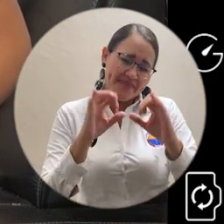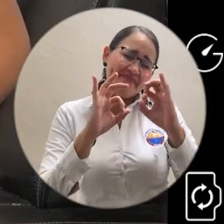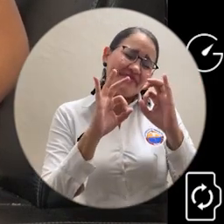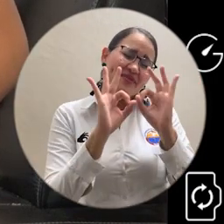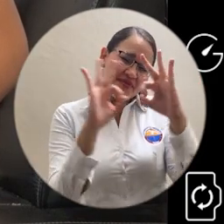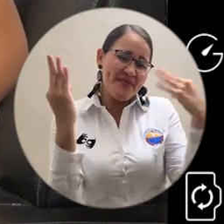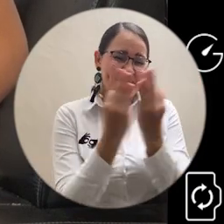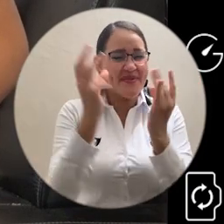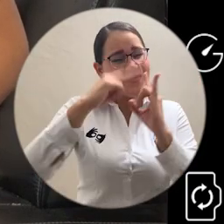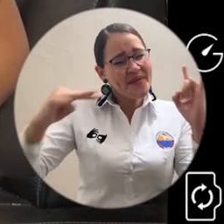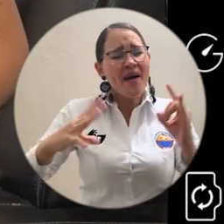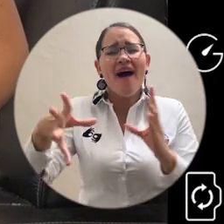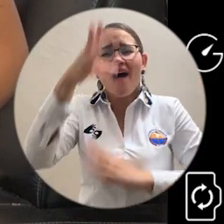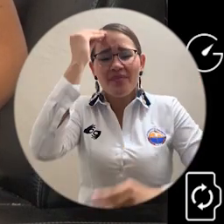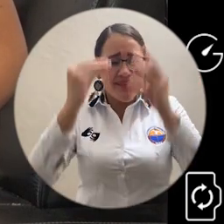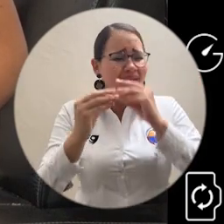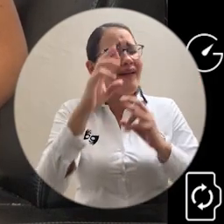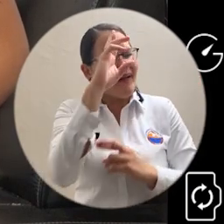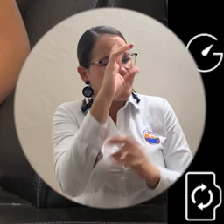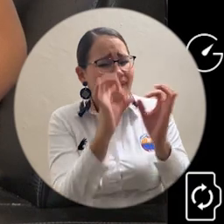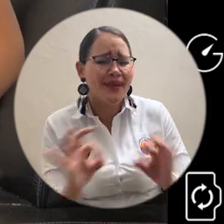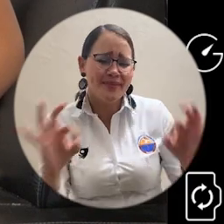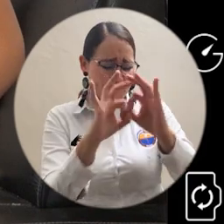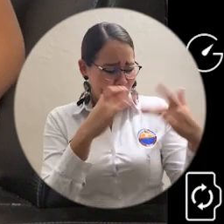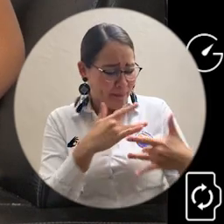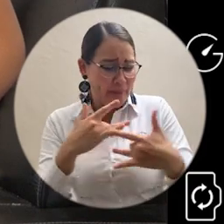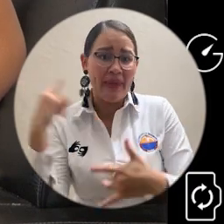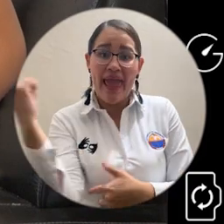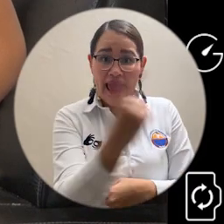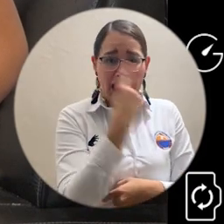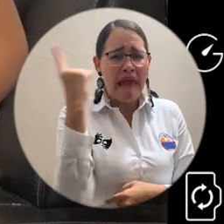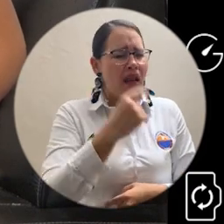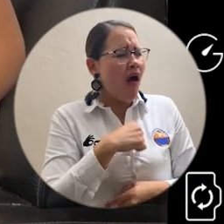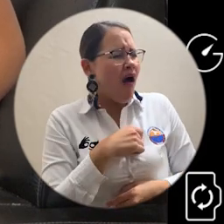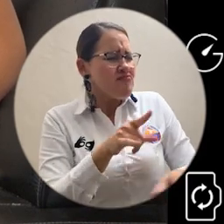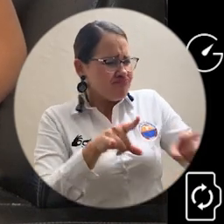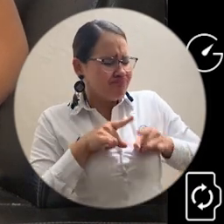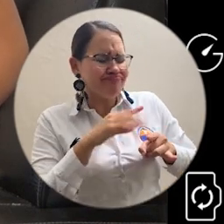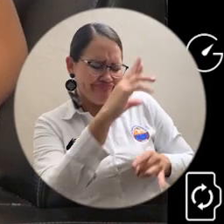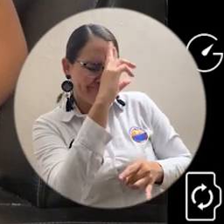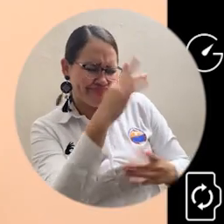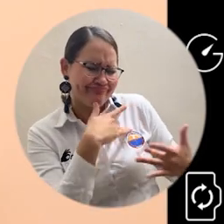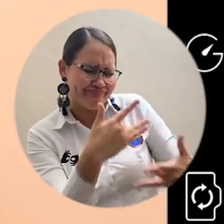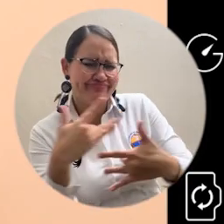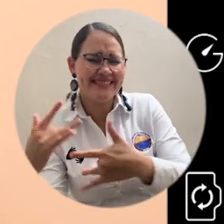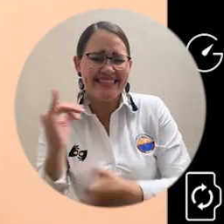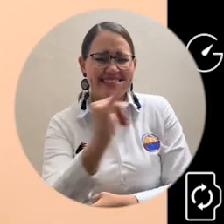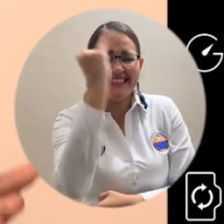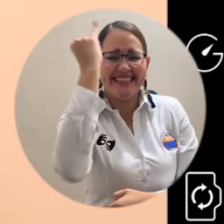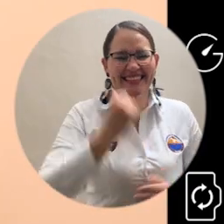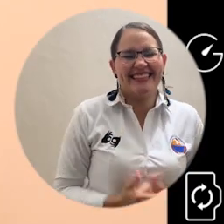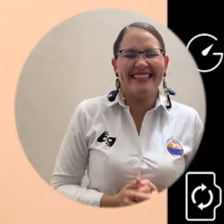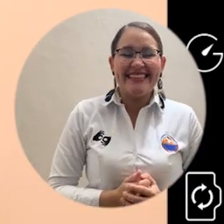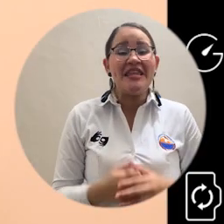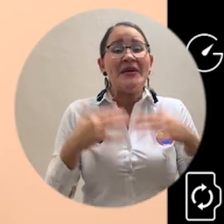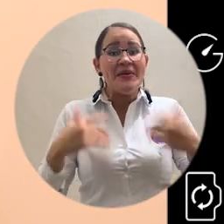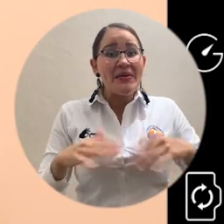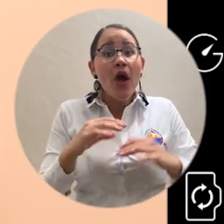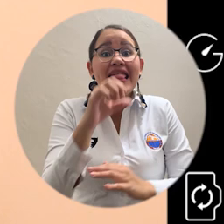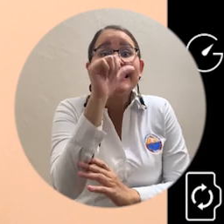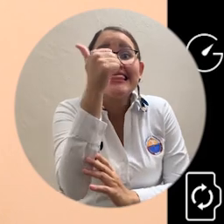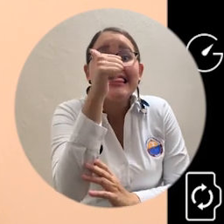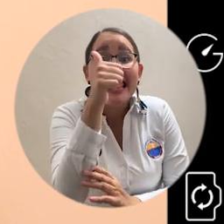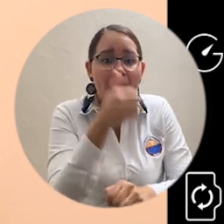de distanciamiento social y así ha podido inspirar a otros a dar de lo que ellos han recibido. Es así que con la donación de